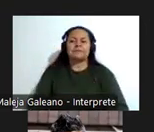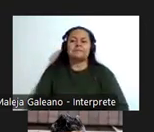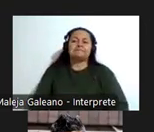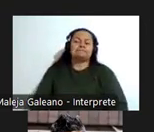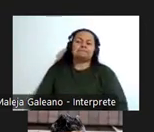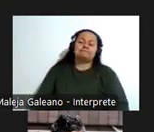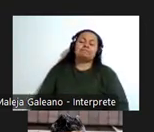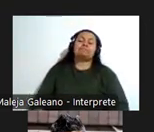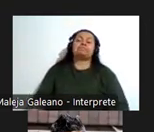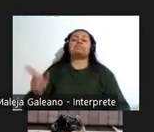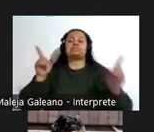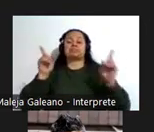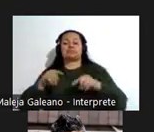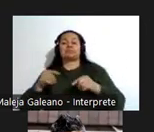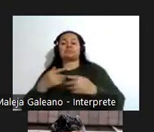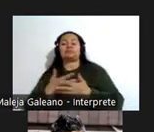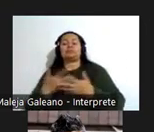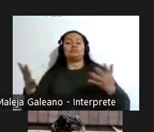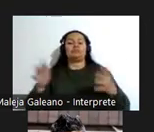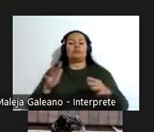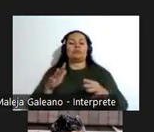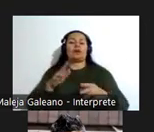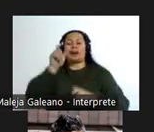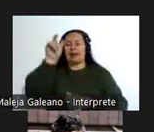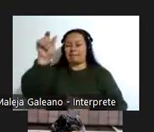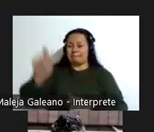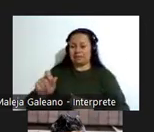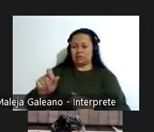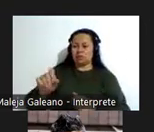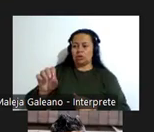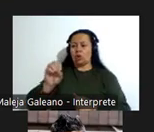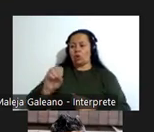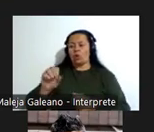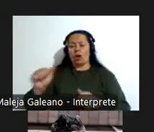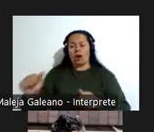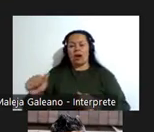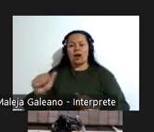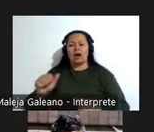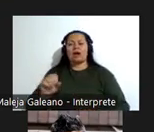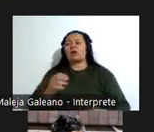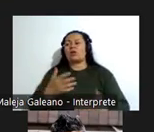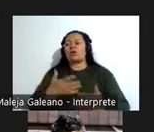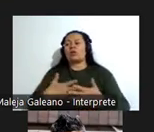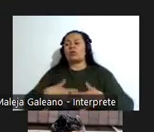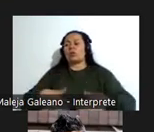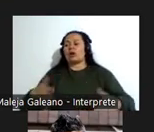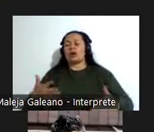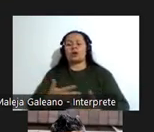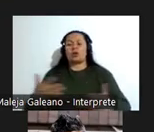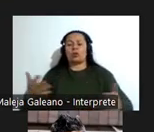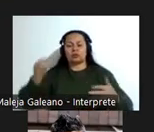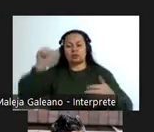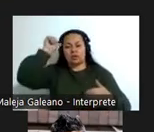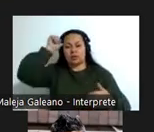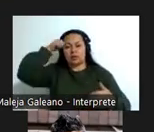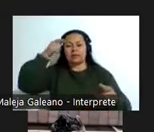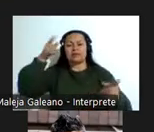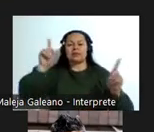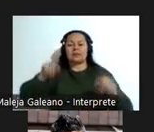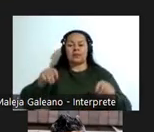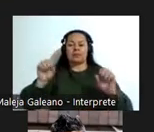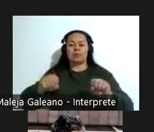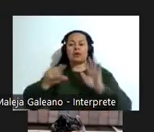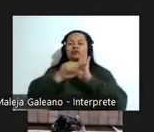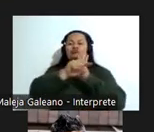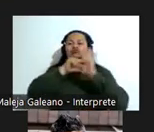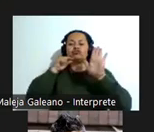Pero también hay que hacerle contrapeso al sujeto o a los sujetos o a las sujetas que cuando se acuerdan también se ponen una etiqueta